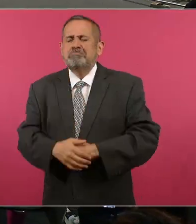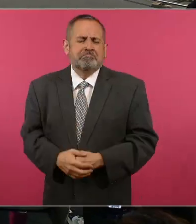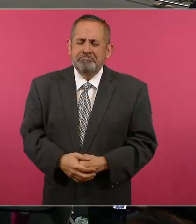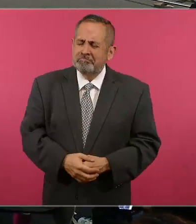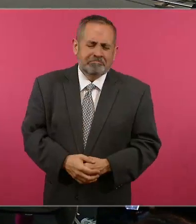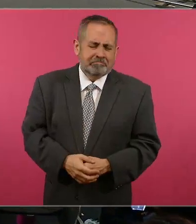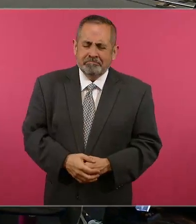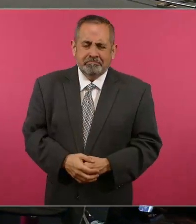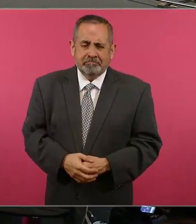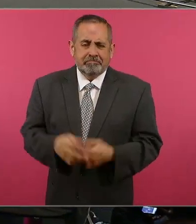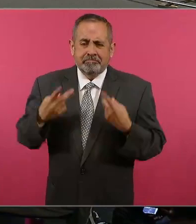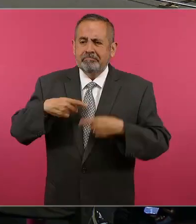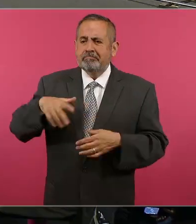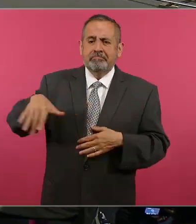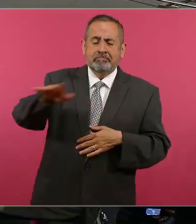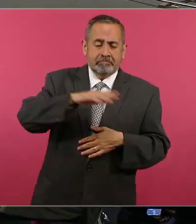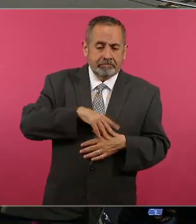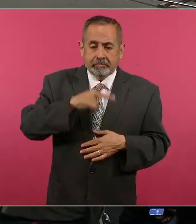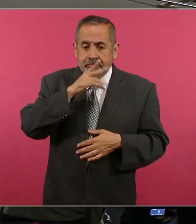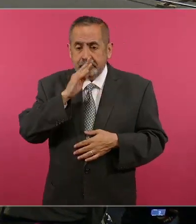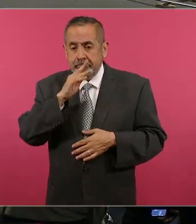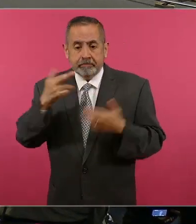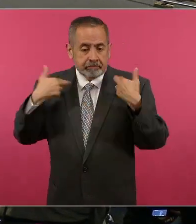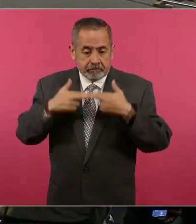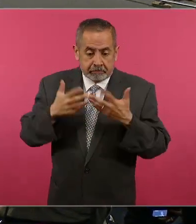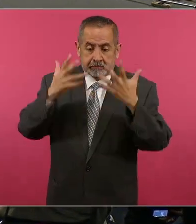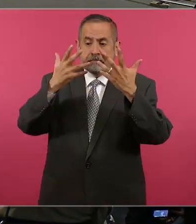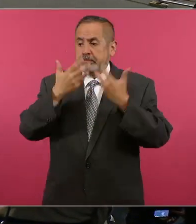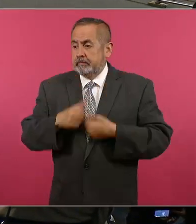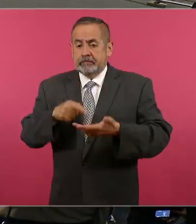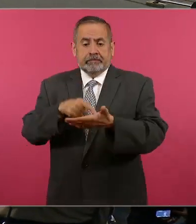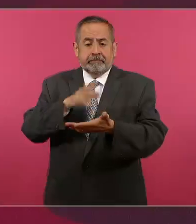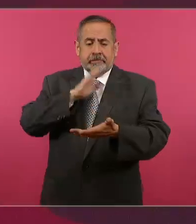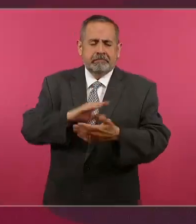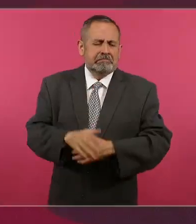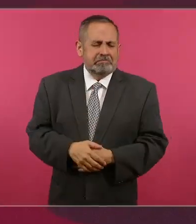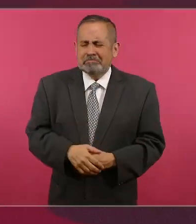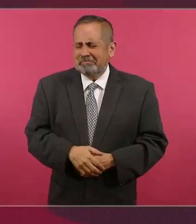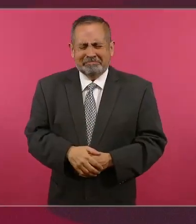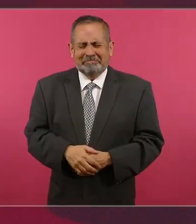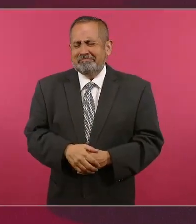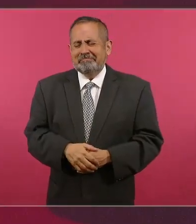se iban a asustar, padres de familia, maestros. Pues no,